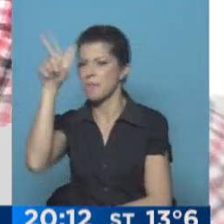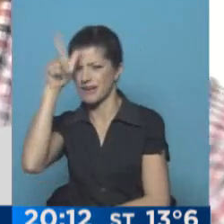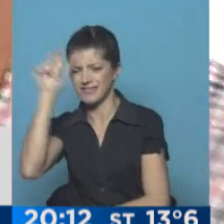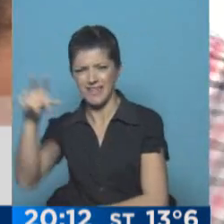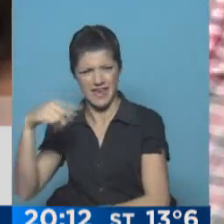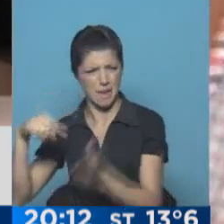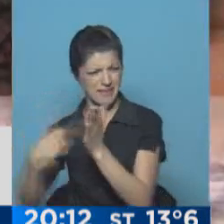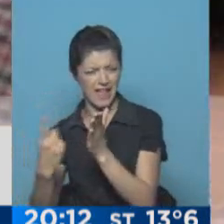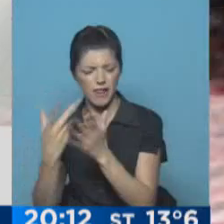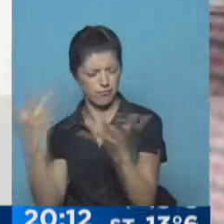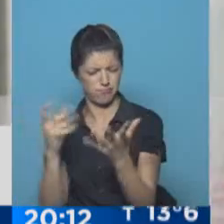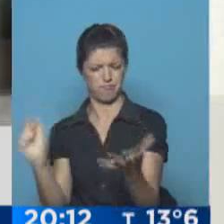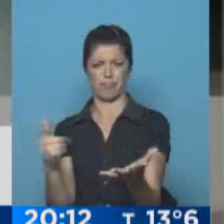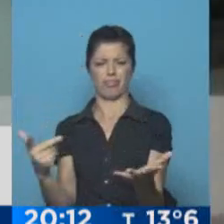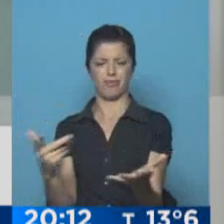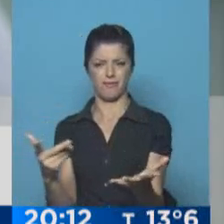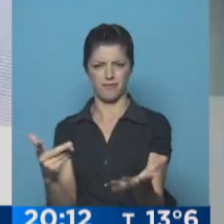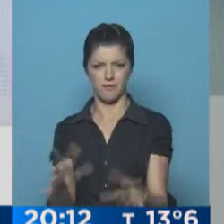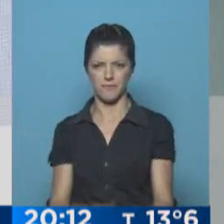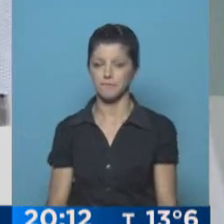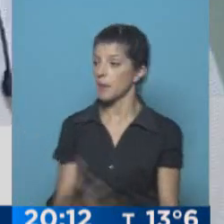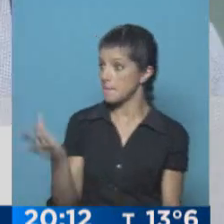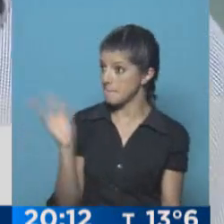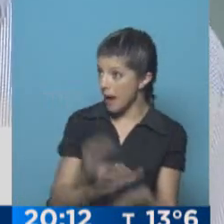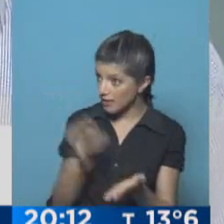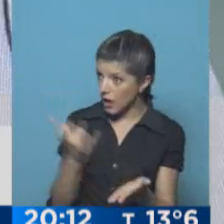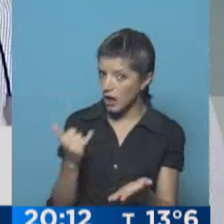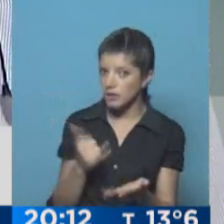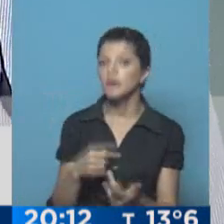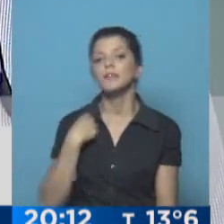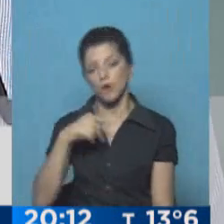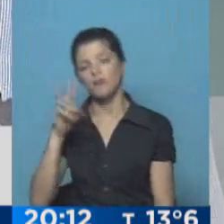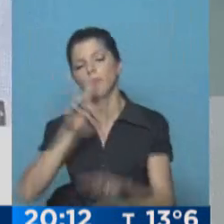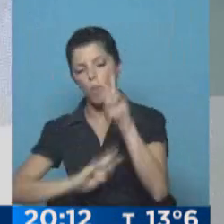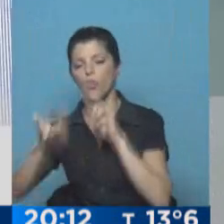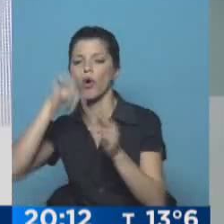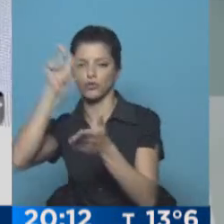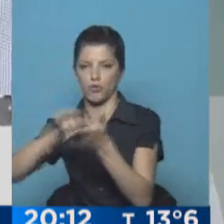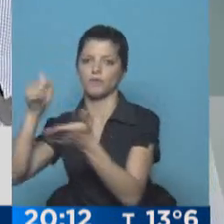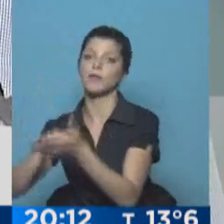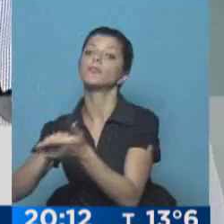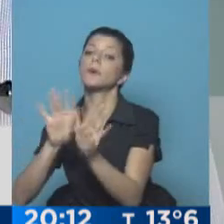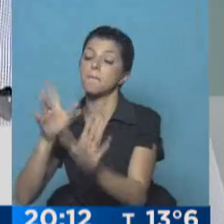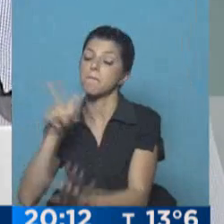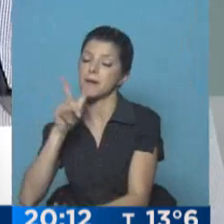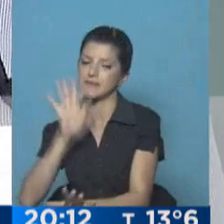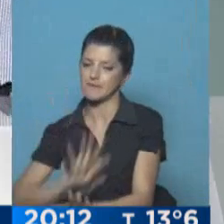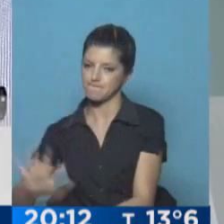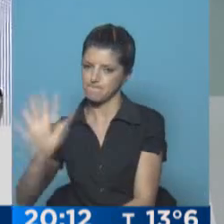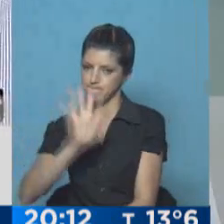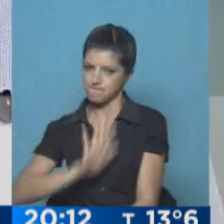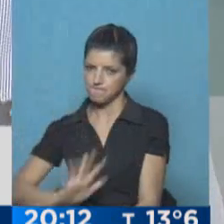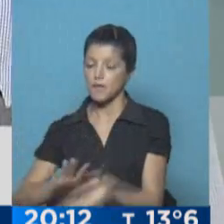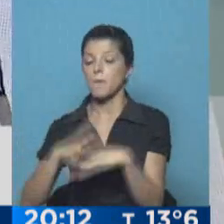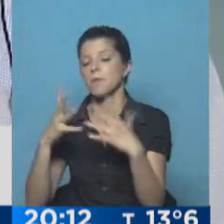¿Habrá más? ¿Habrá más? Estamos detrás de otros contratos que también parecen bastante controvertidos, pero